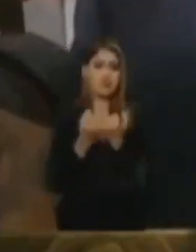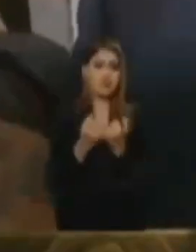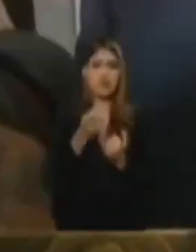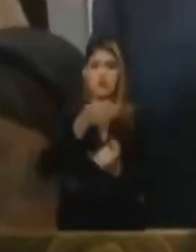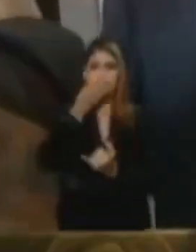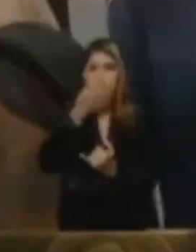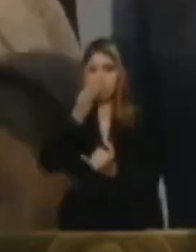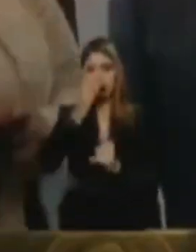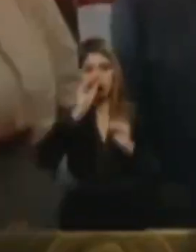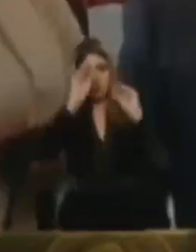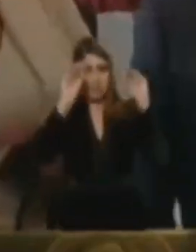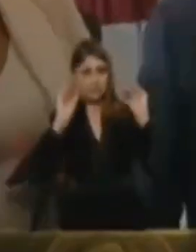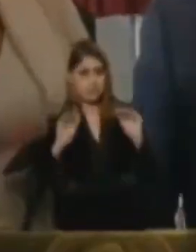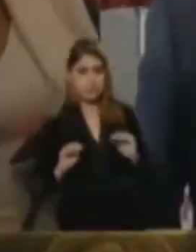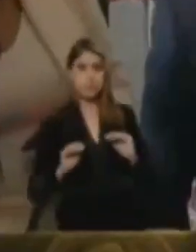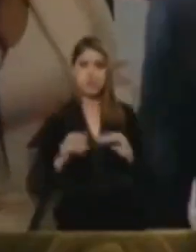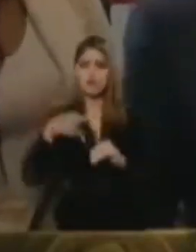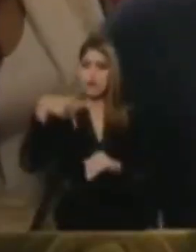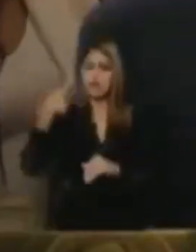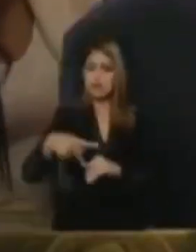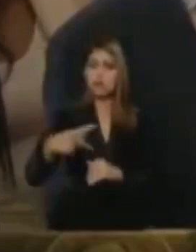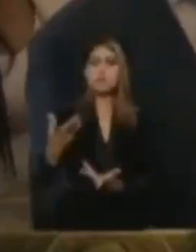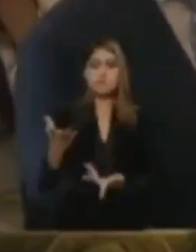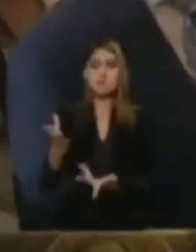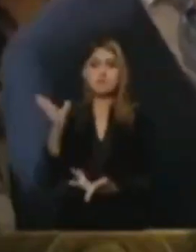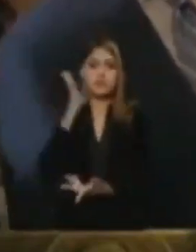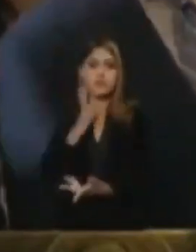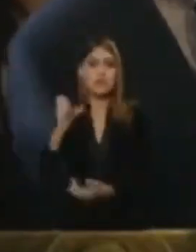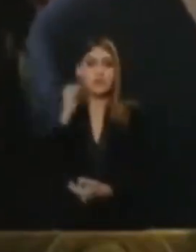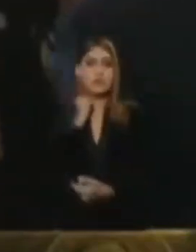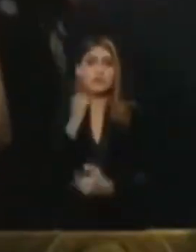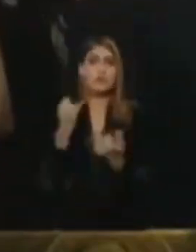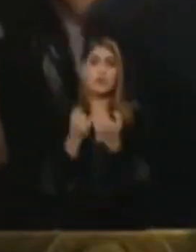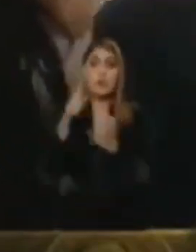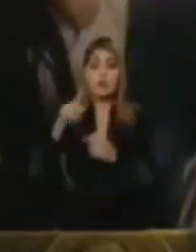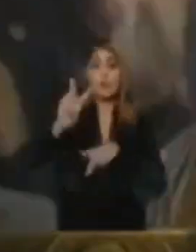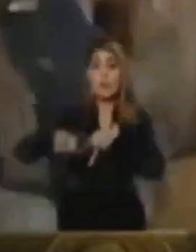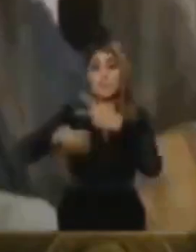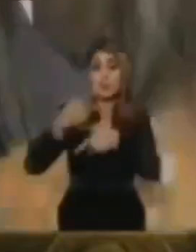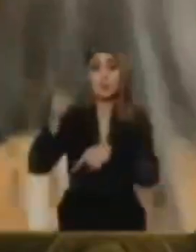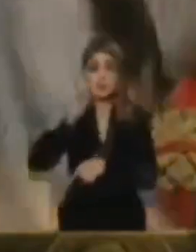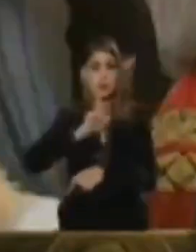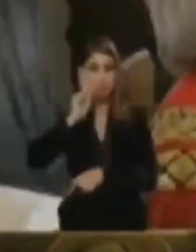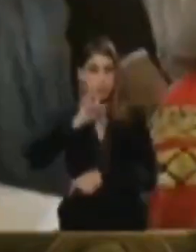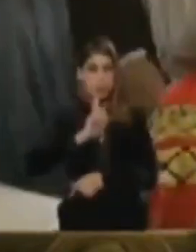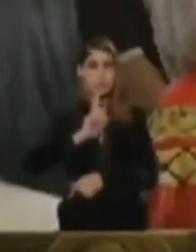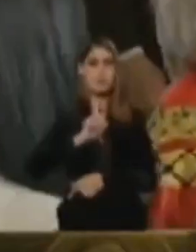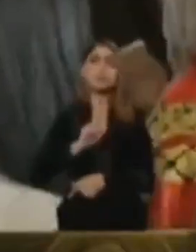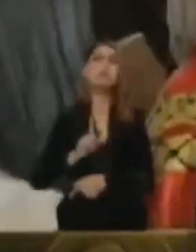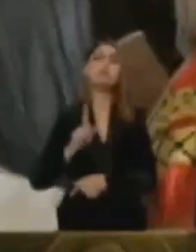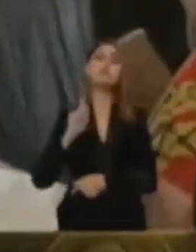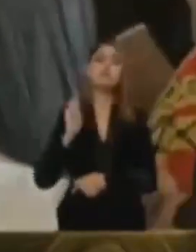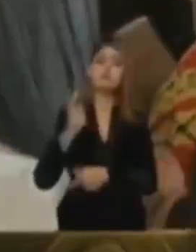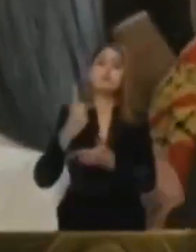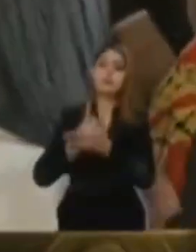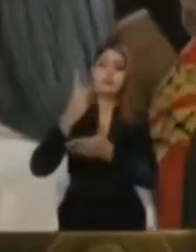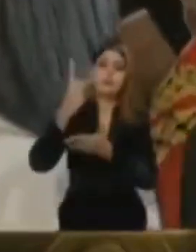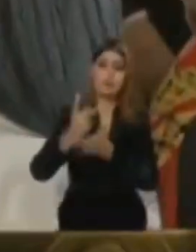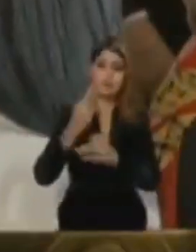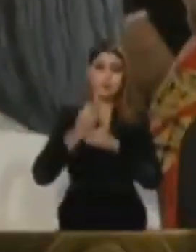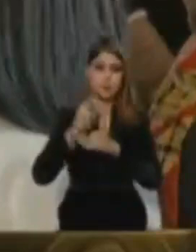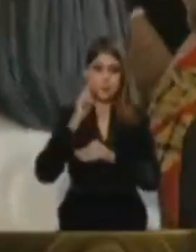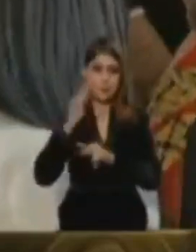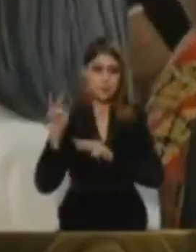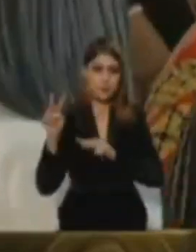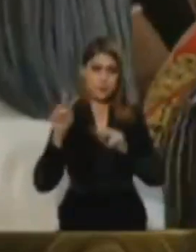de esta Cámara, de este recinto legislativo, y ahí también estará acudiendo la galardonada, junto, como lo podemos observar en pantalla,